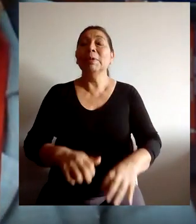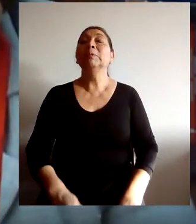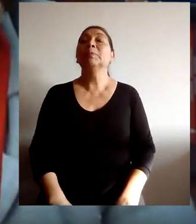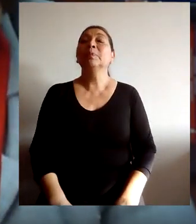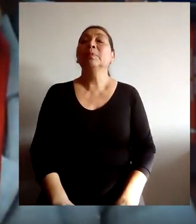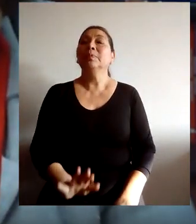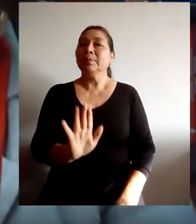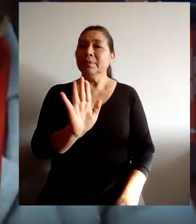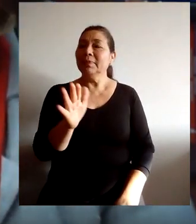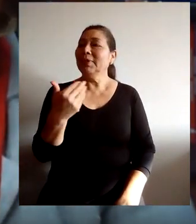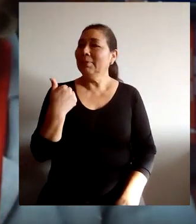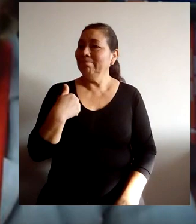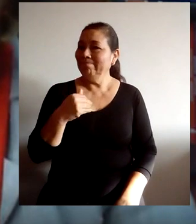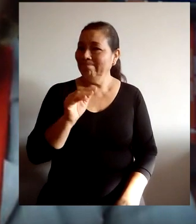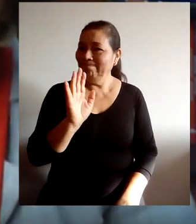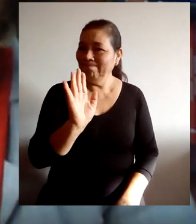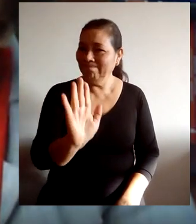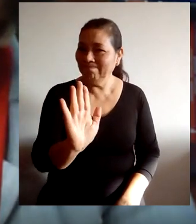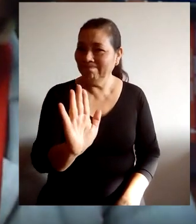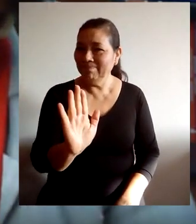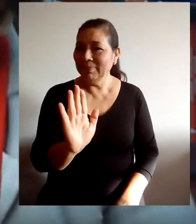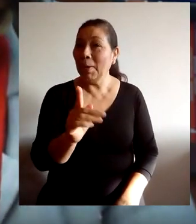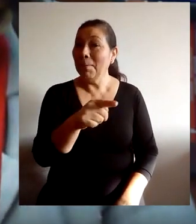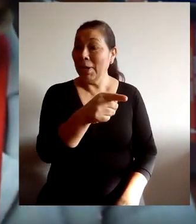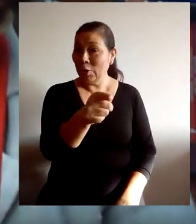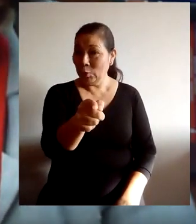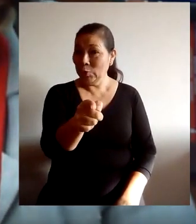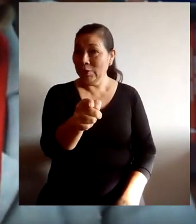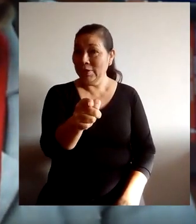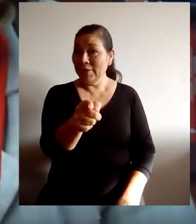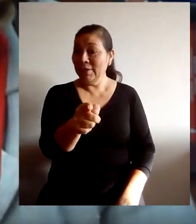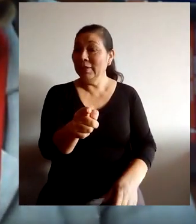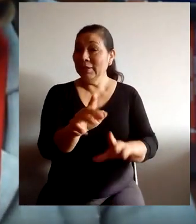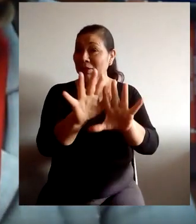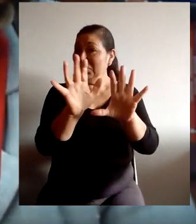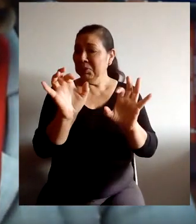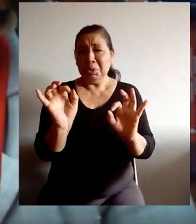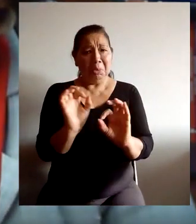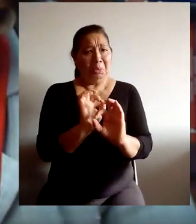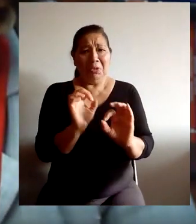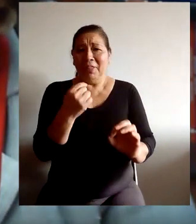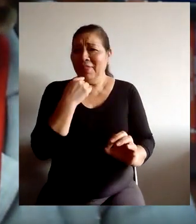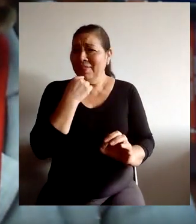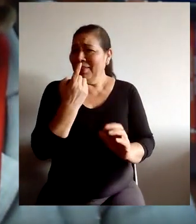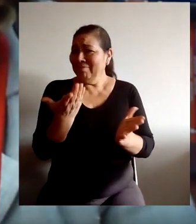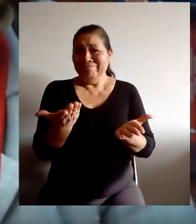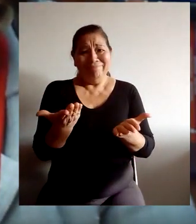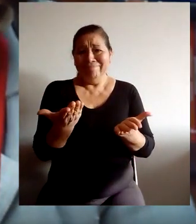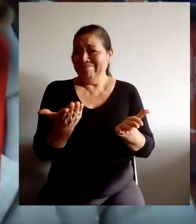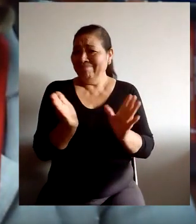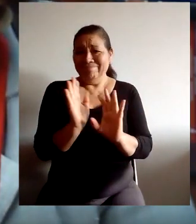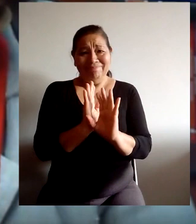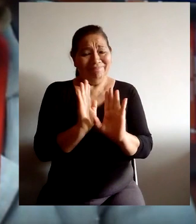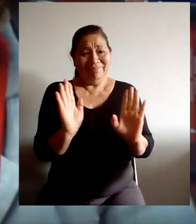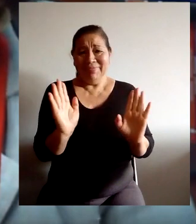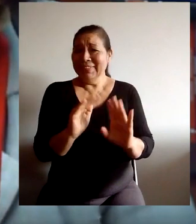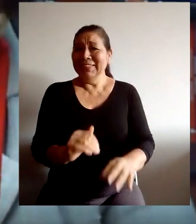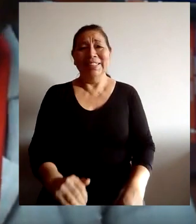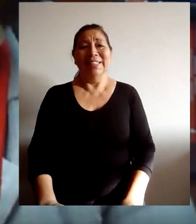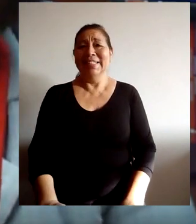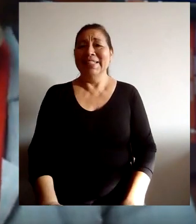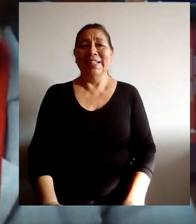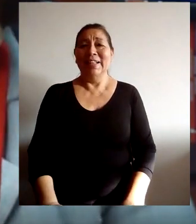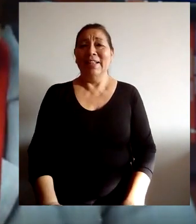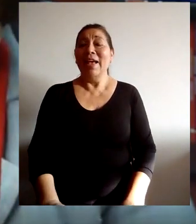momento tampoco dice eso el presidente Flores, habla de haber sido evaluado por especialistas.